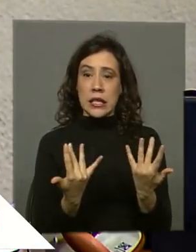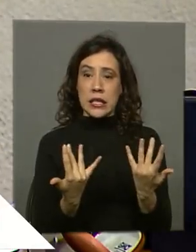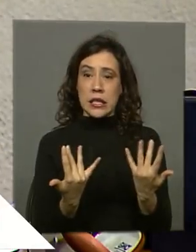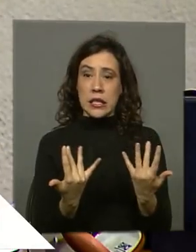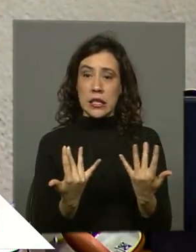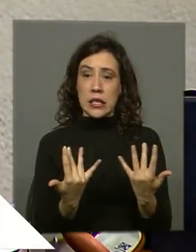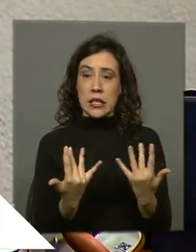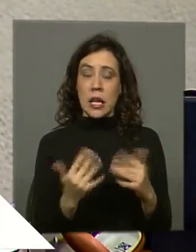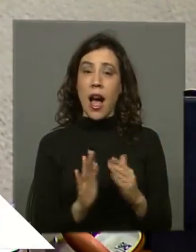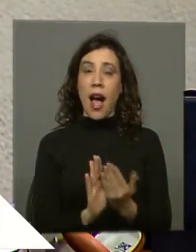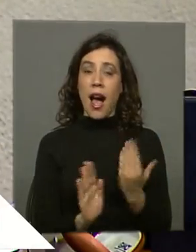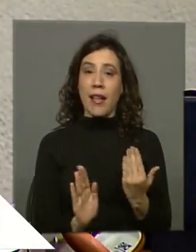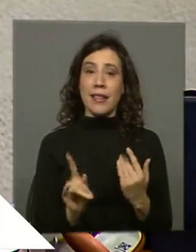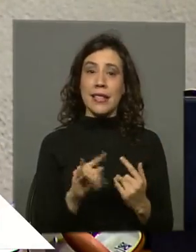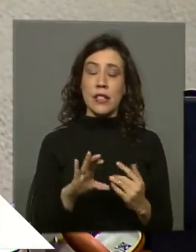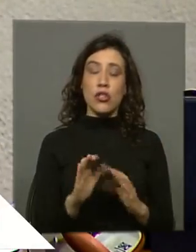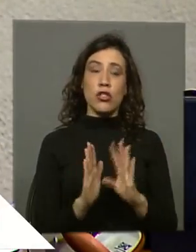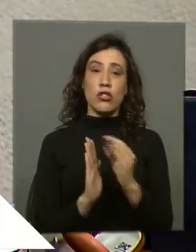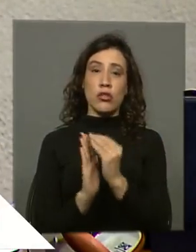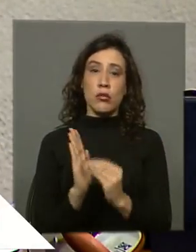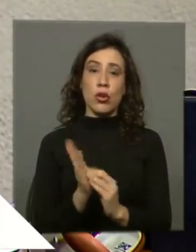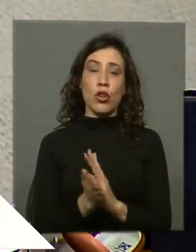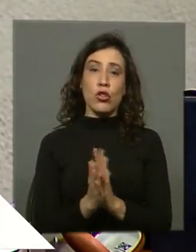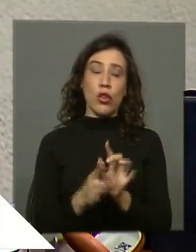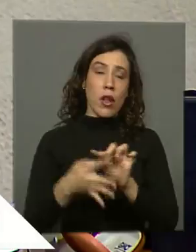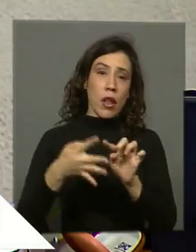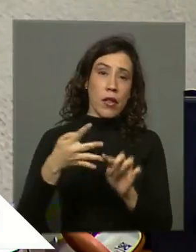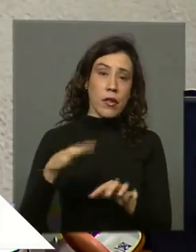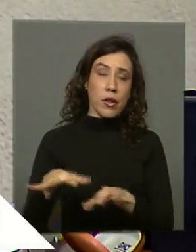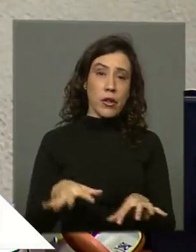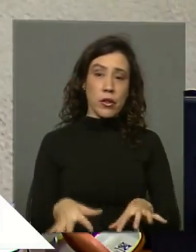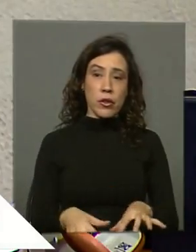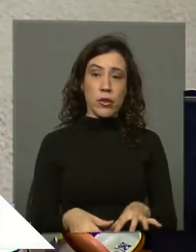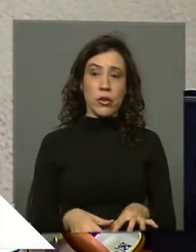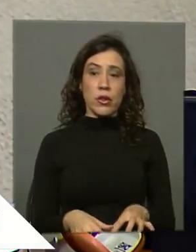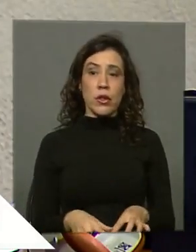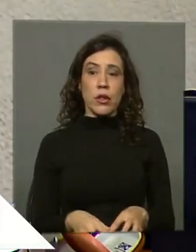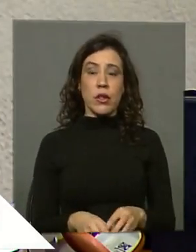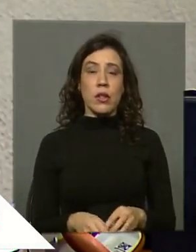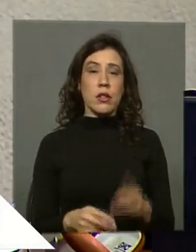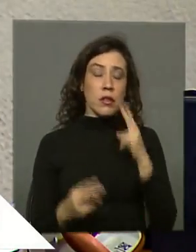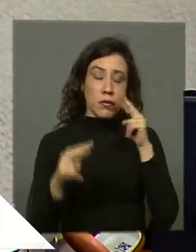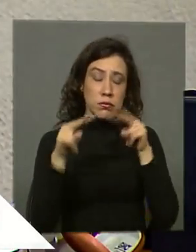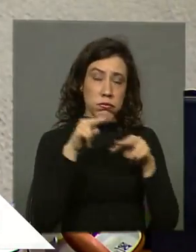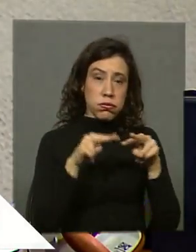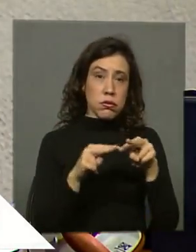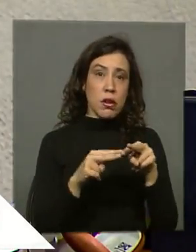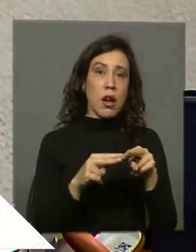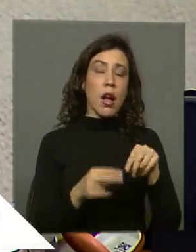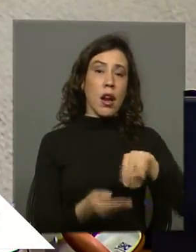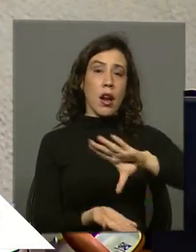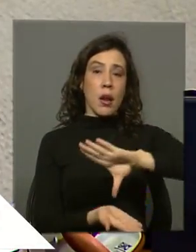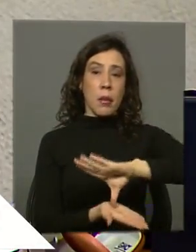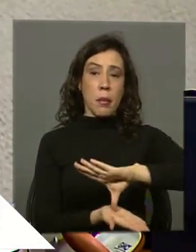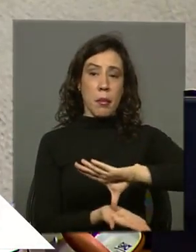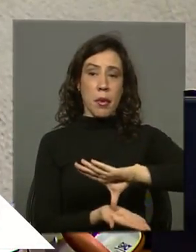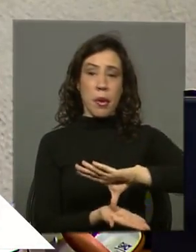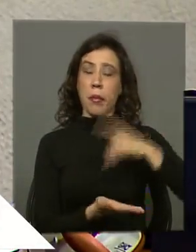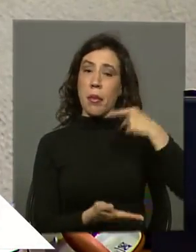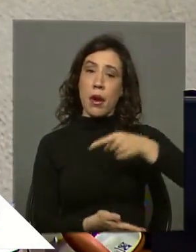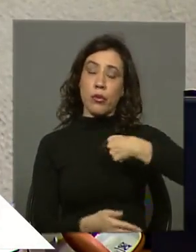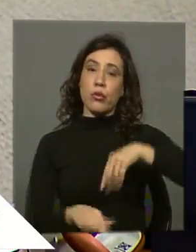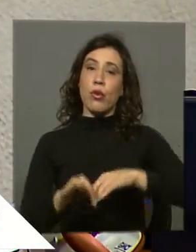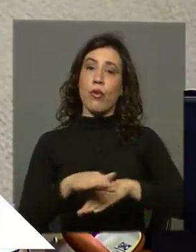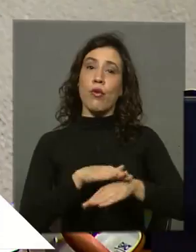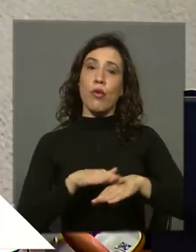haciendo un presenso que se está incorporando todas las variables que se puedan y que se van a estudiar a lo largo del país pero para nosotros es